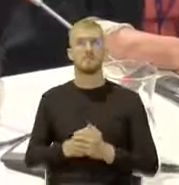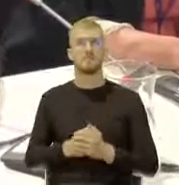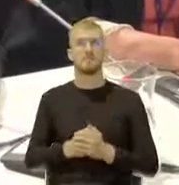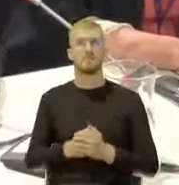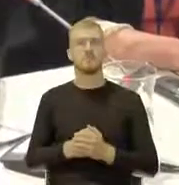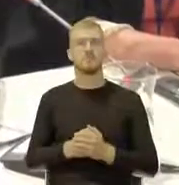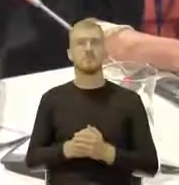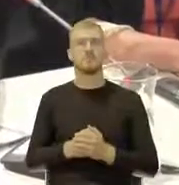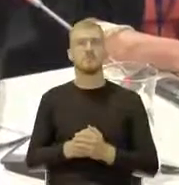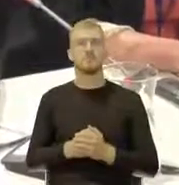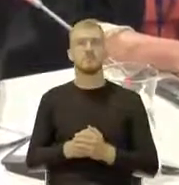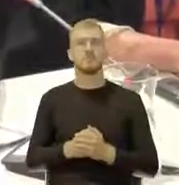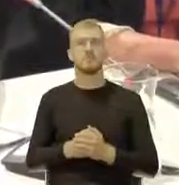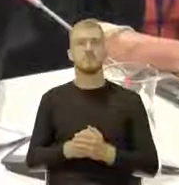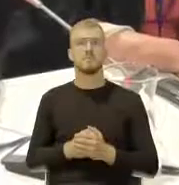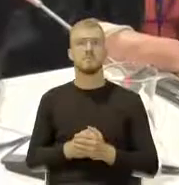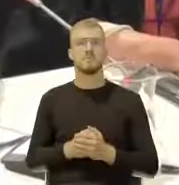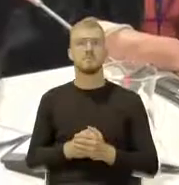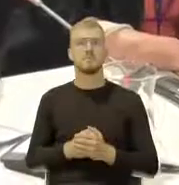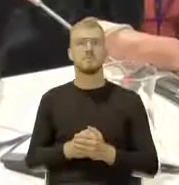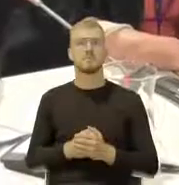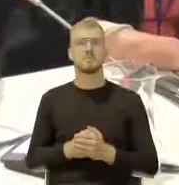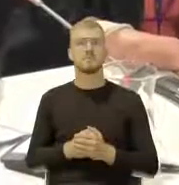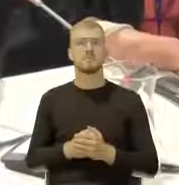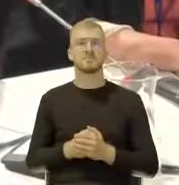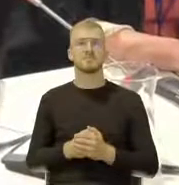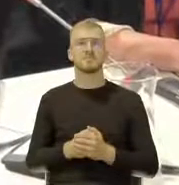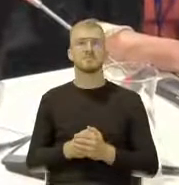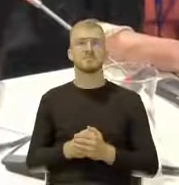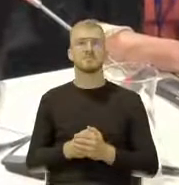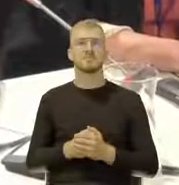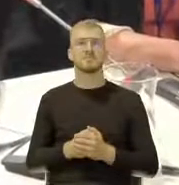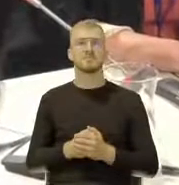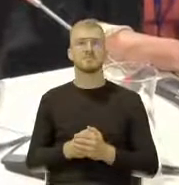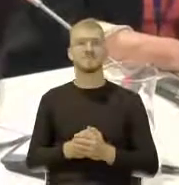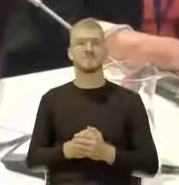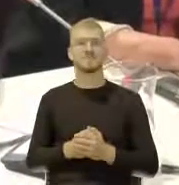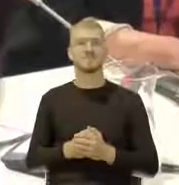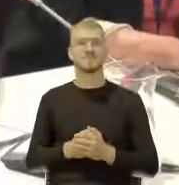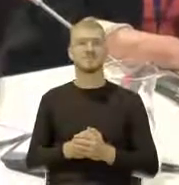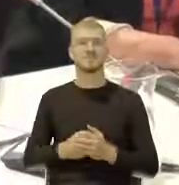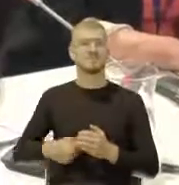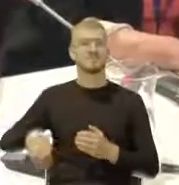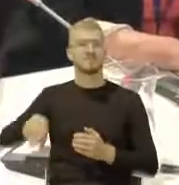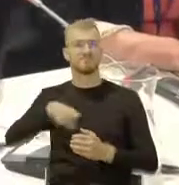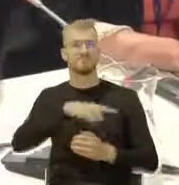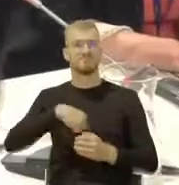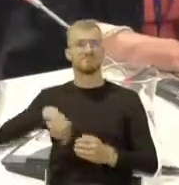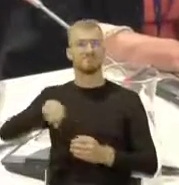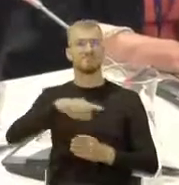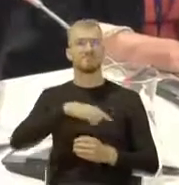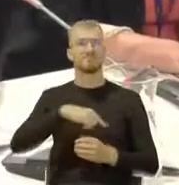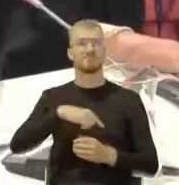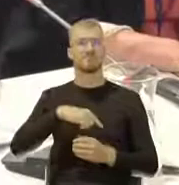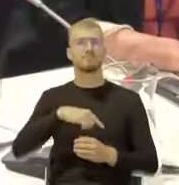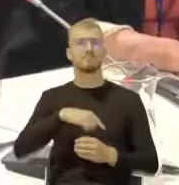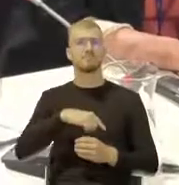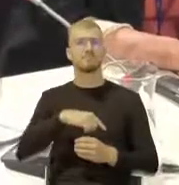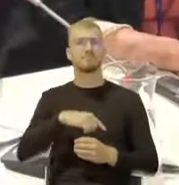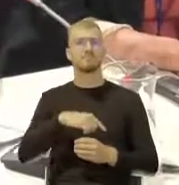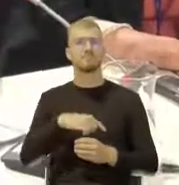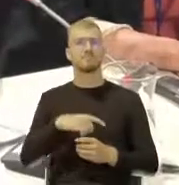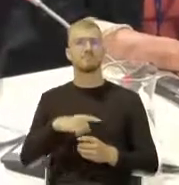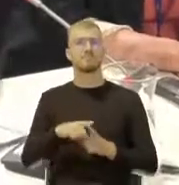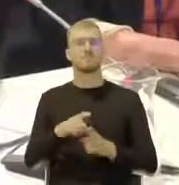en el mundo y ahí tenemos que empezar a tener una clara observación y protección de estos ecosistemas, todo lo que tiene